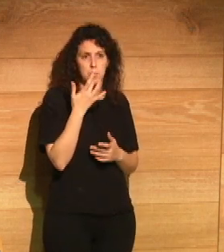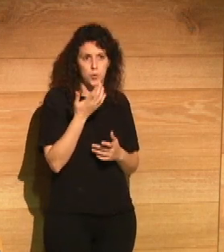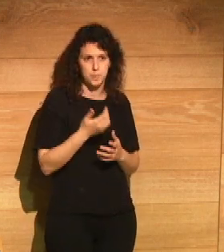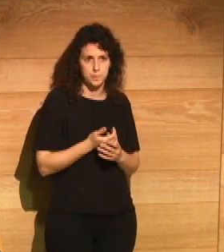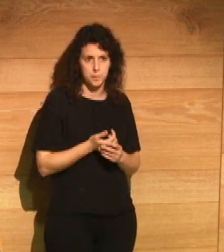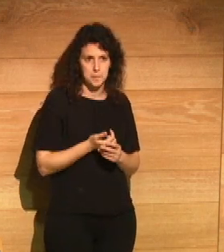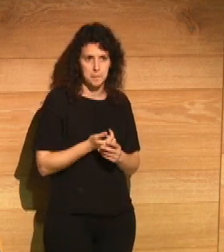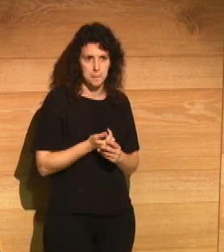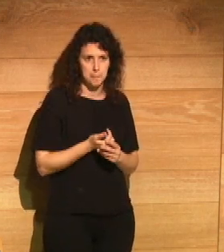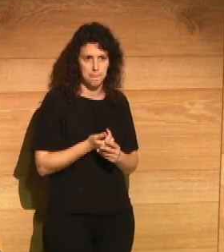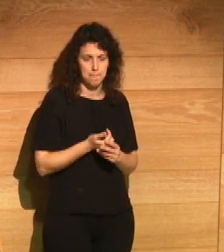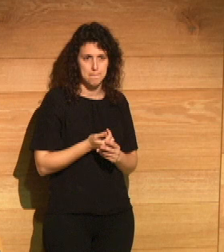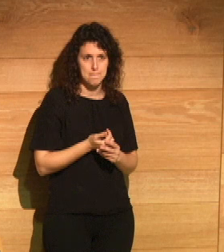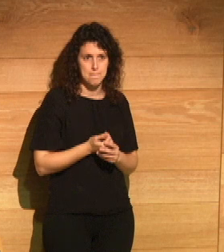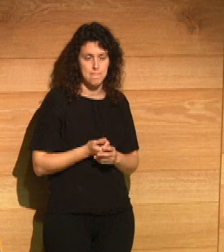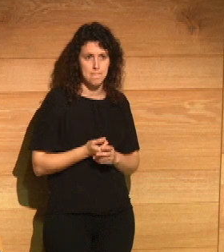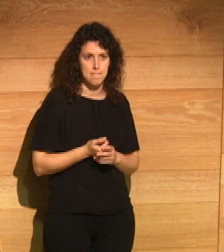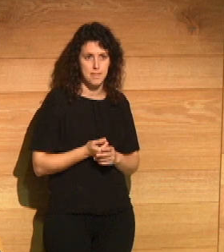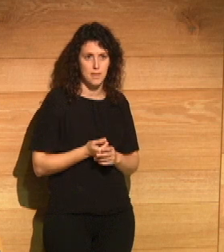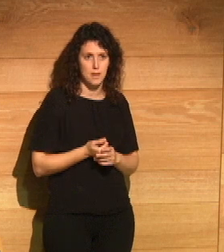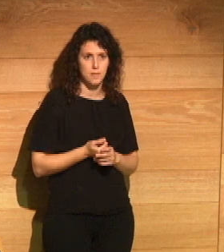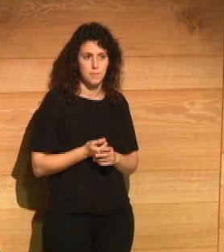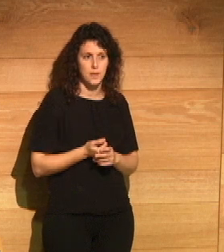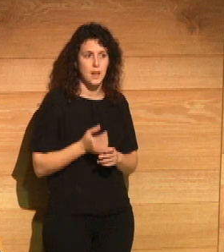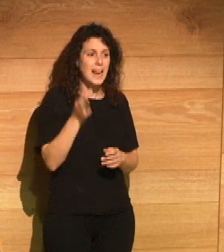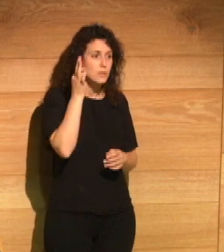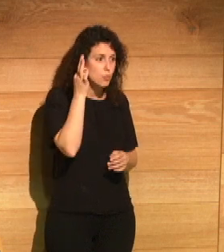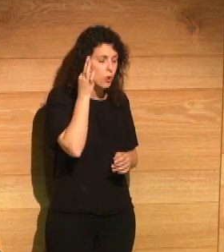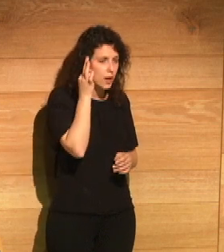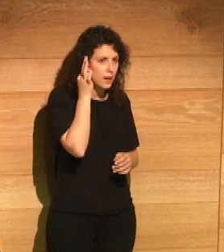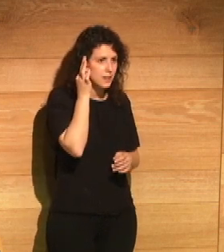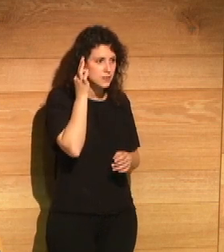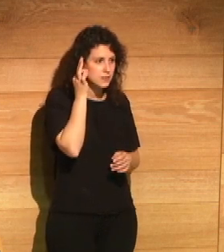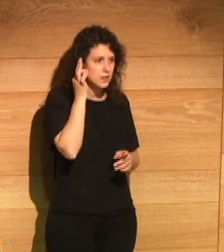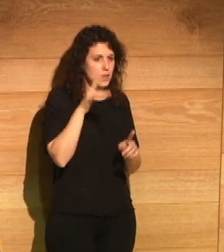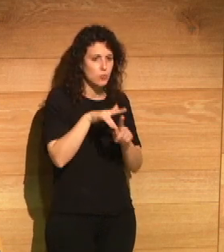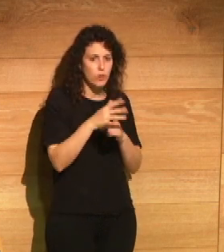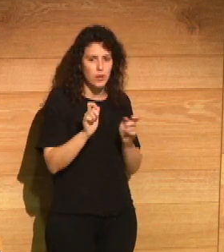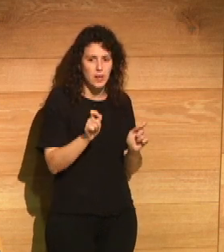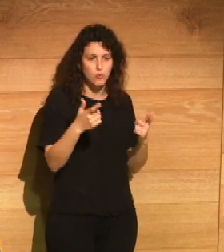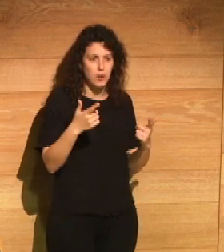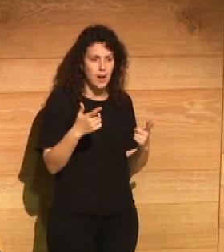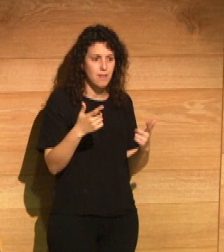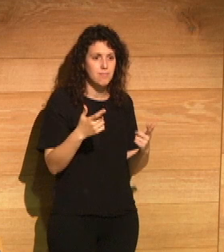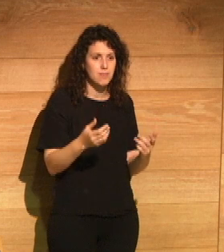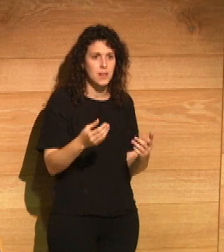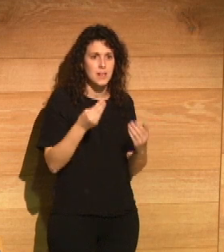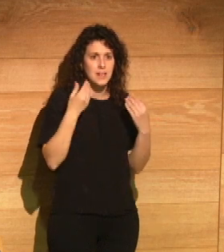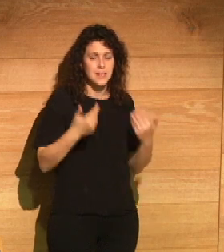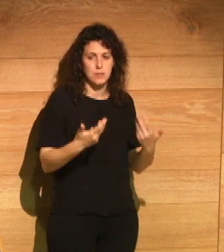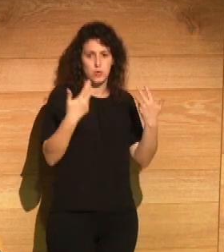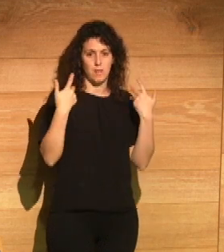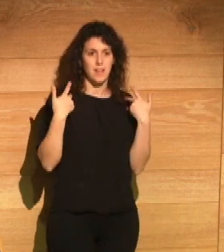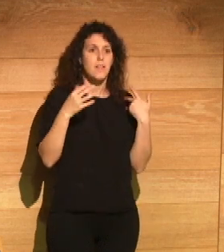quizá el desparpajo con el que ellas asumen que cuando repetimos, digamos, de manera feminista,